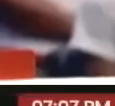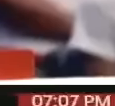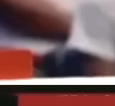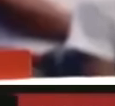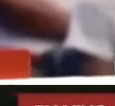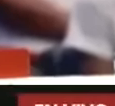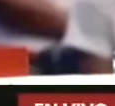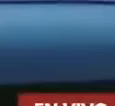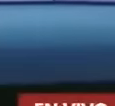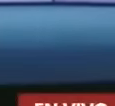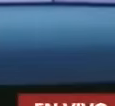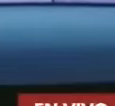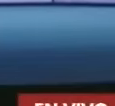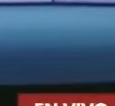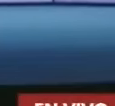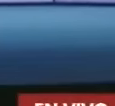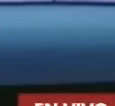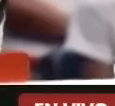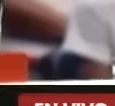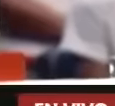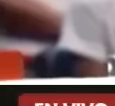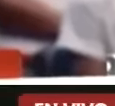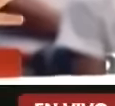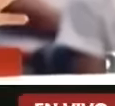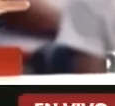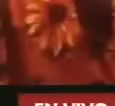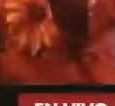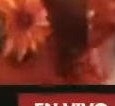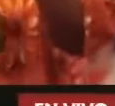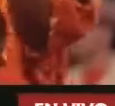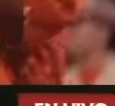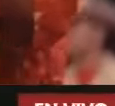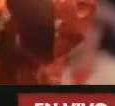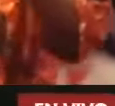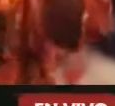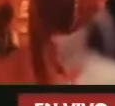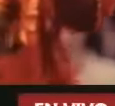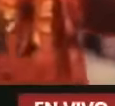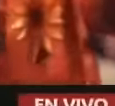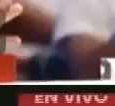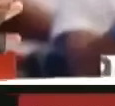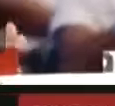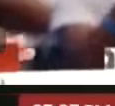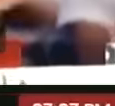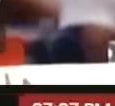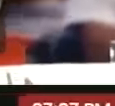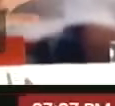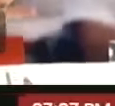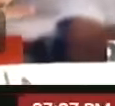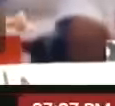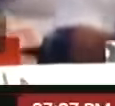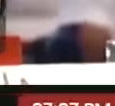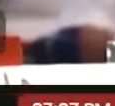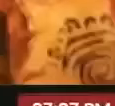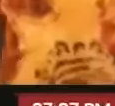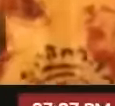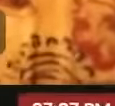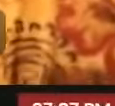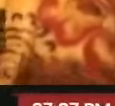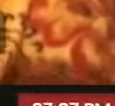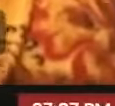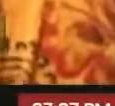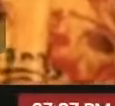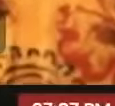después podemos decir Chávez no aró en el mar. Chávez sembró en conciencia, en mente y